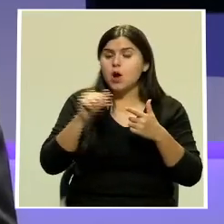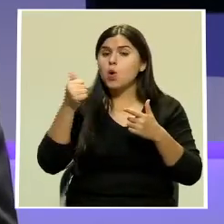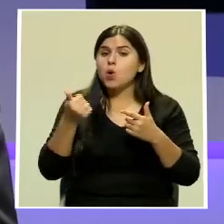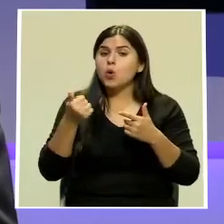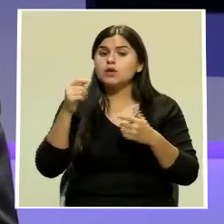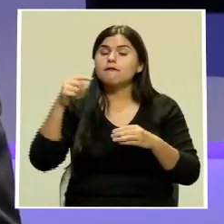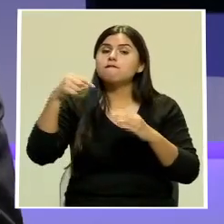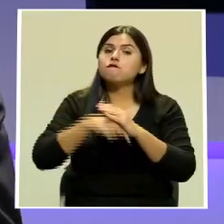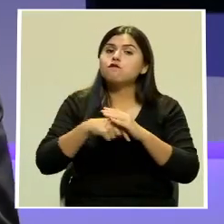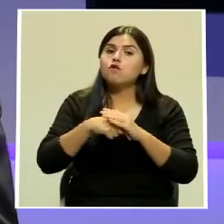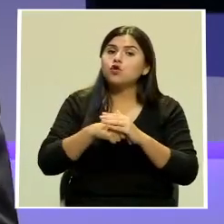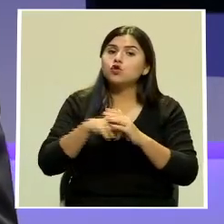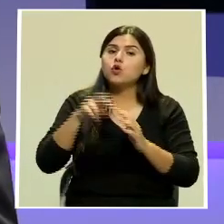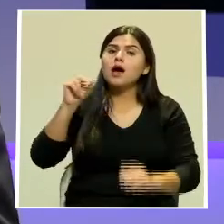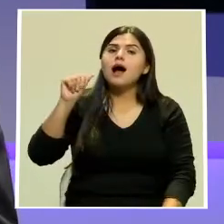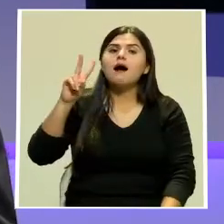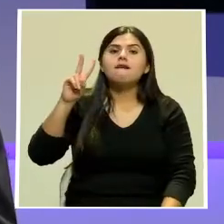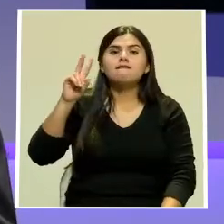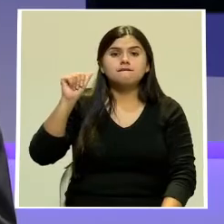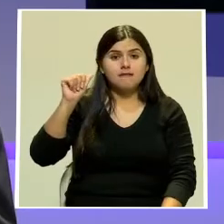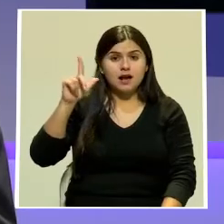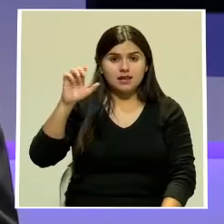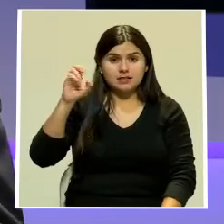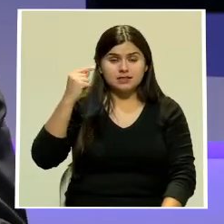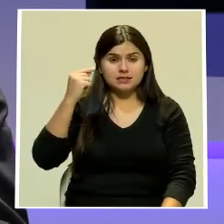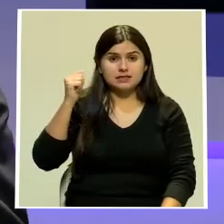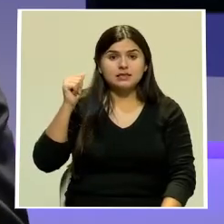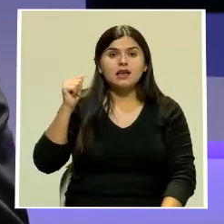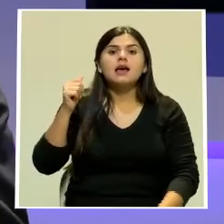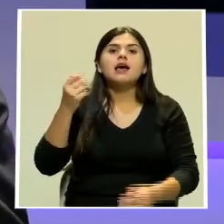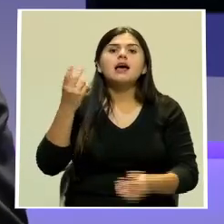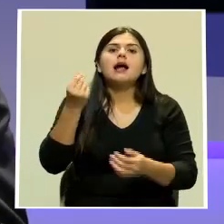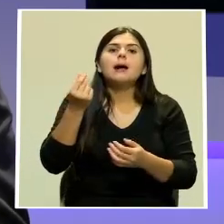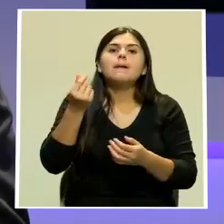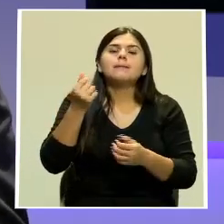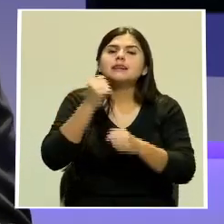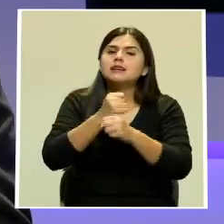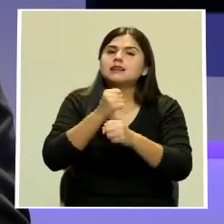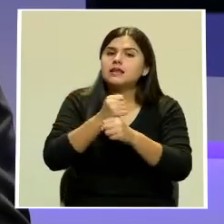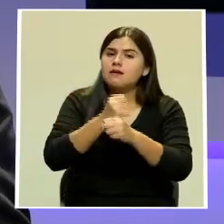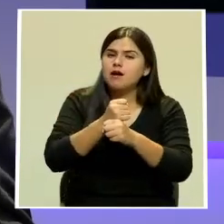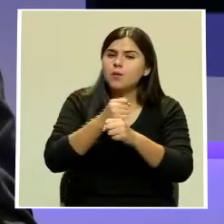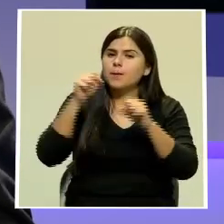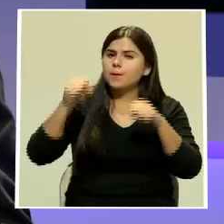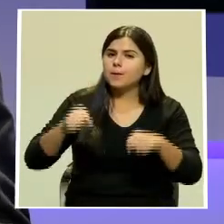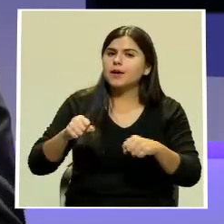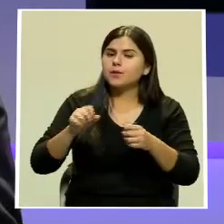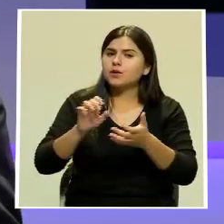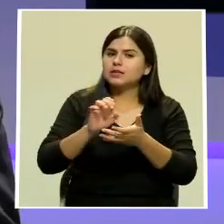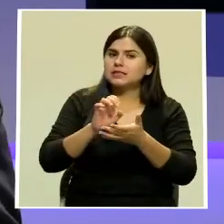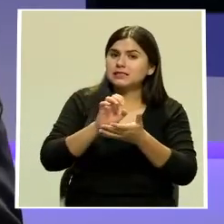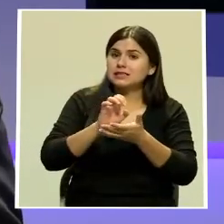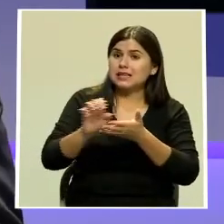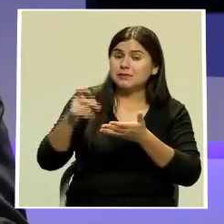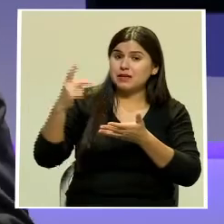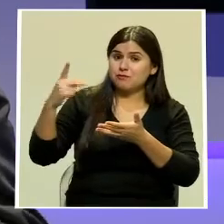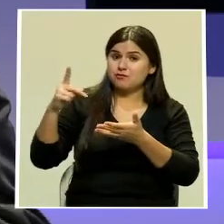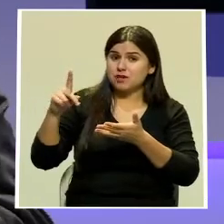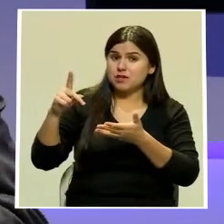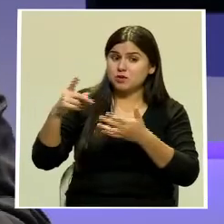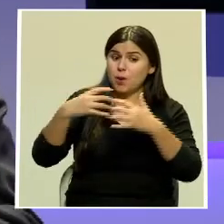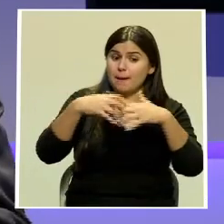Avales con recursos, digamos, de capital de trabajo para poder limitar el riesgo de las empresas a un crédito.